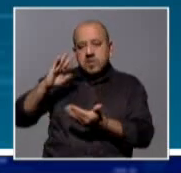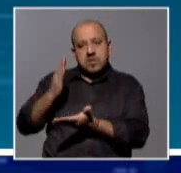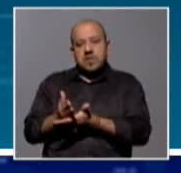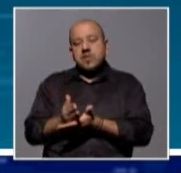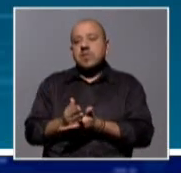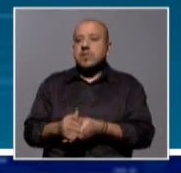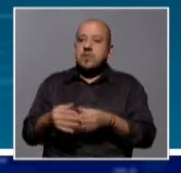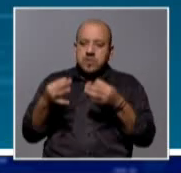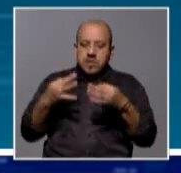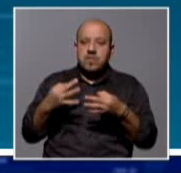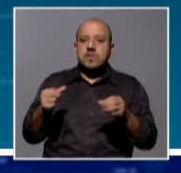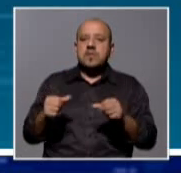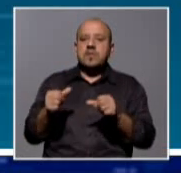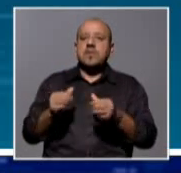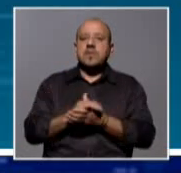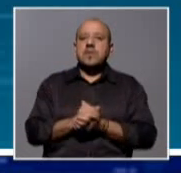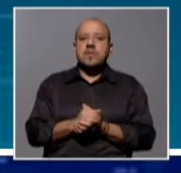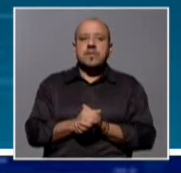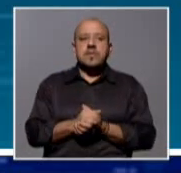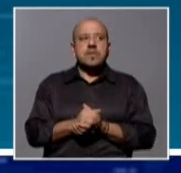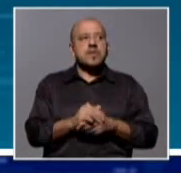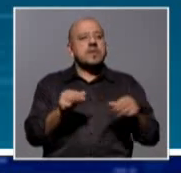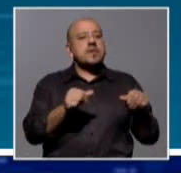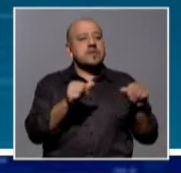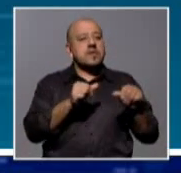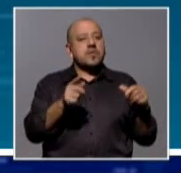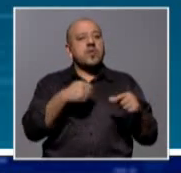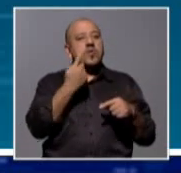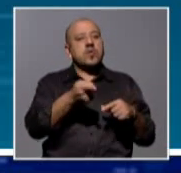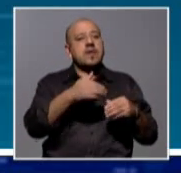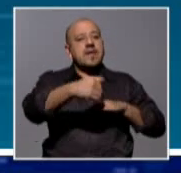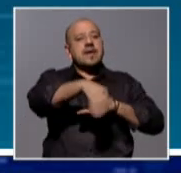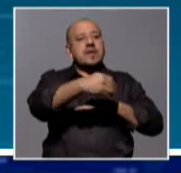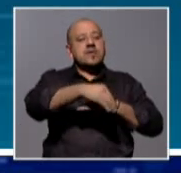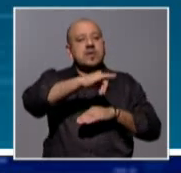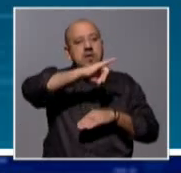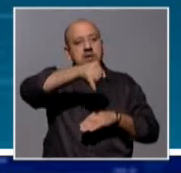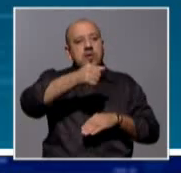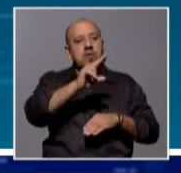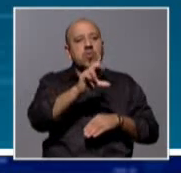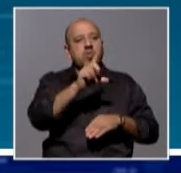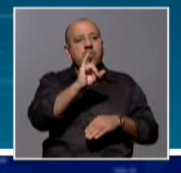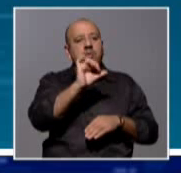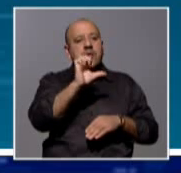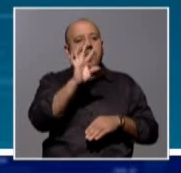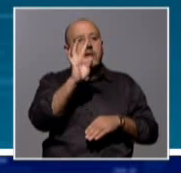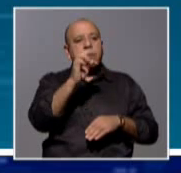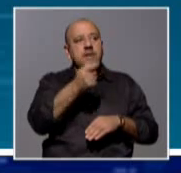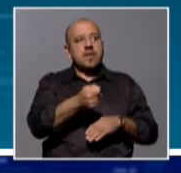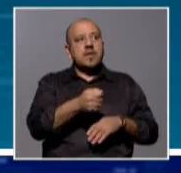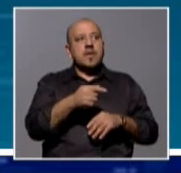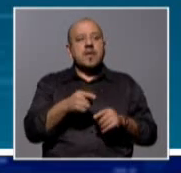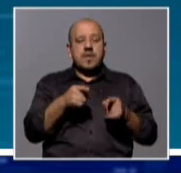lo estábamos logrando, ¿no? Bien. Hicieron otra instalación en Julieta, ¿verdad? Sí, en la entrada de